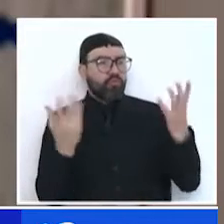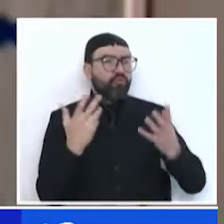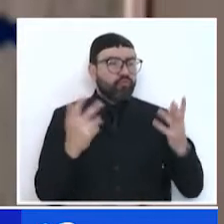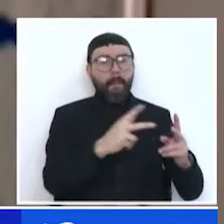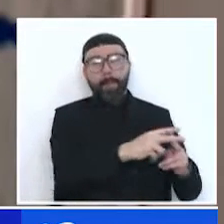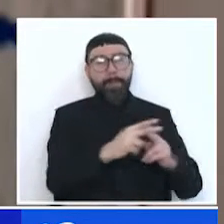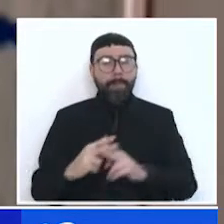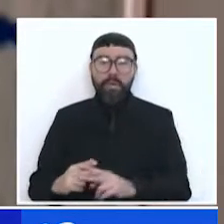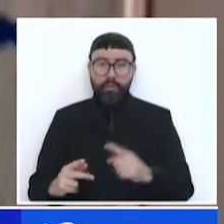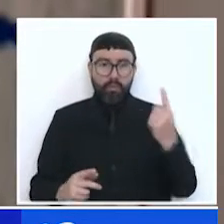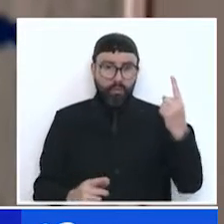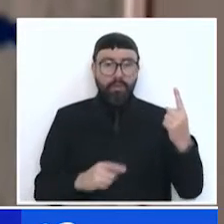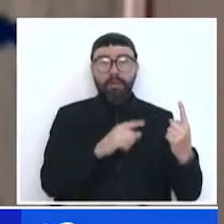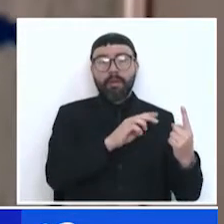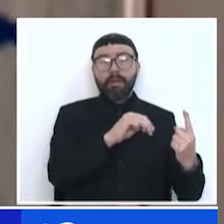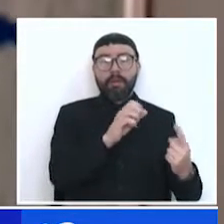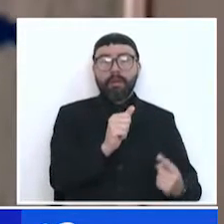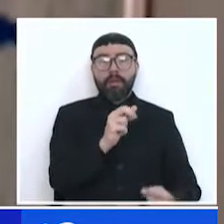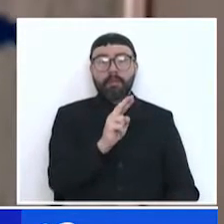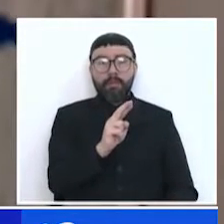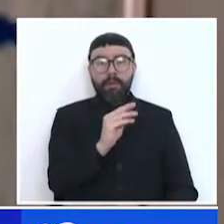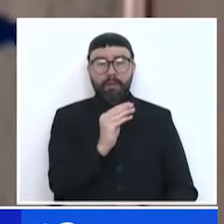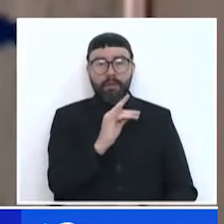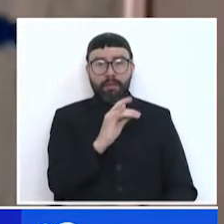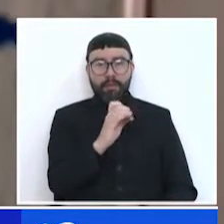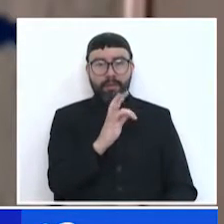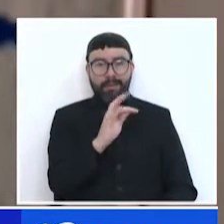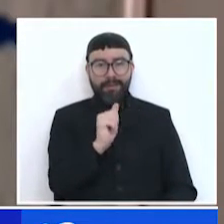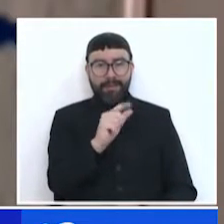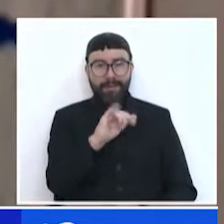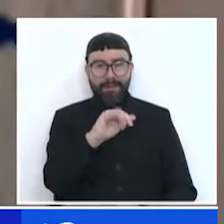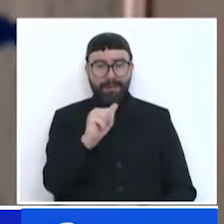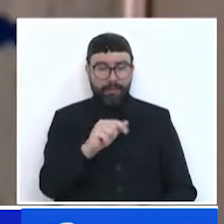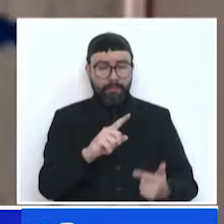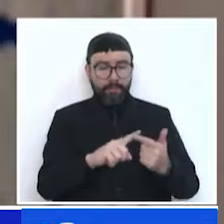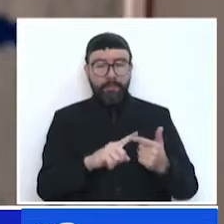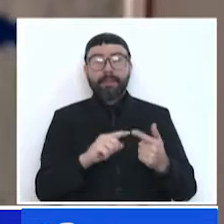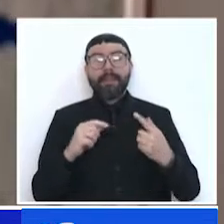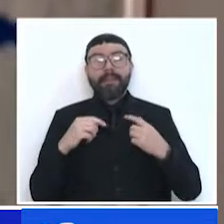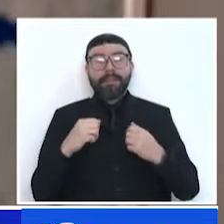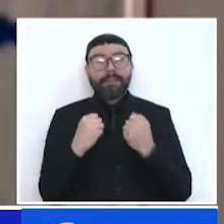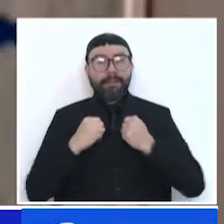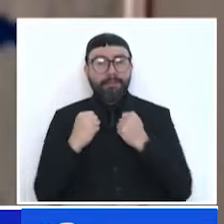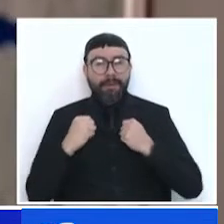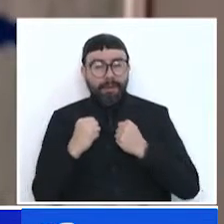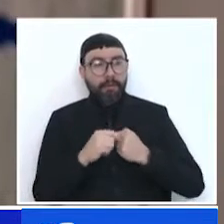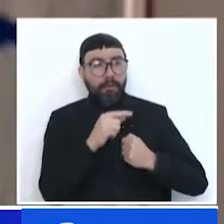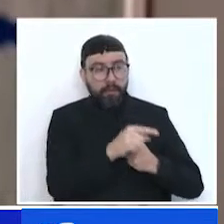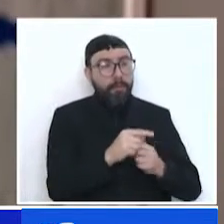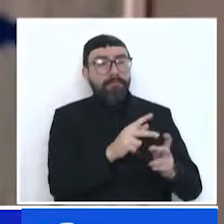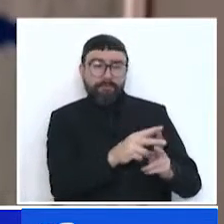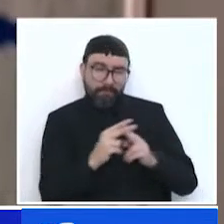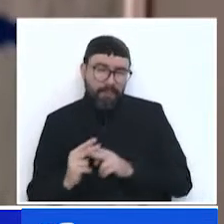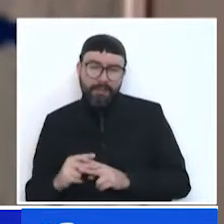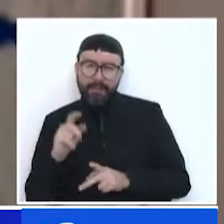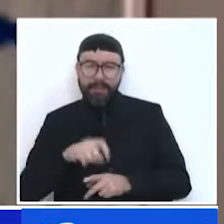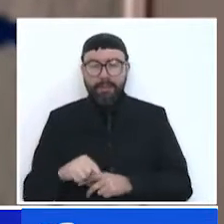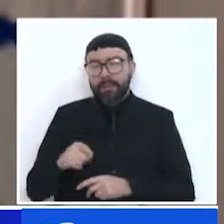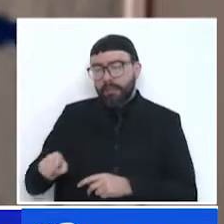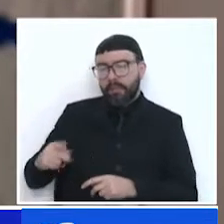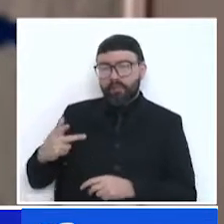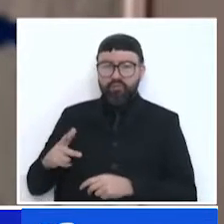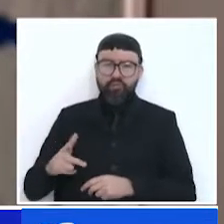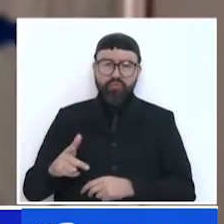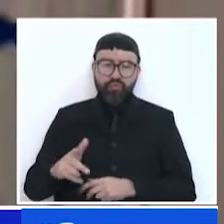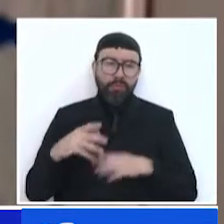de Marquetalia y la otra de Samaná, en calidad de préstamo para suplir estas necesidades de transporte en la